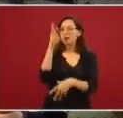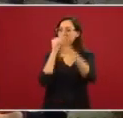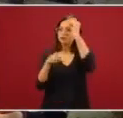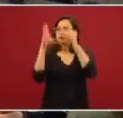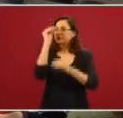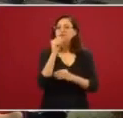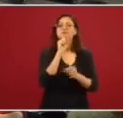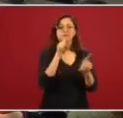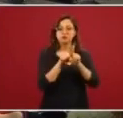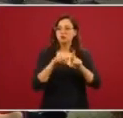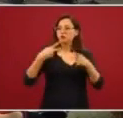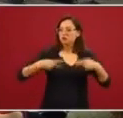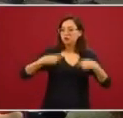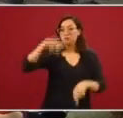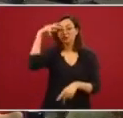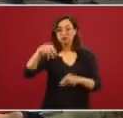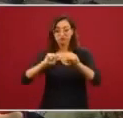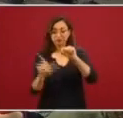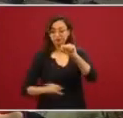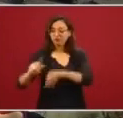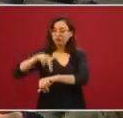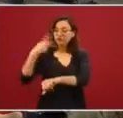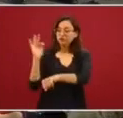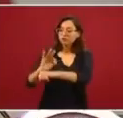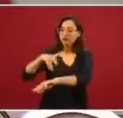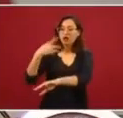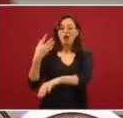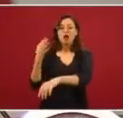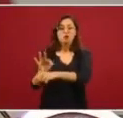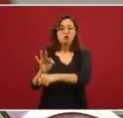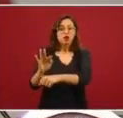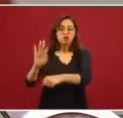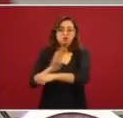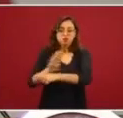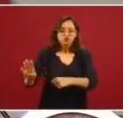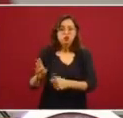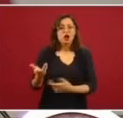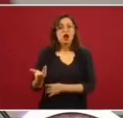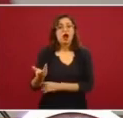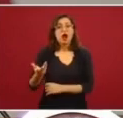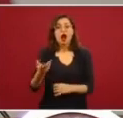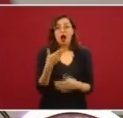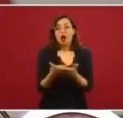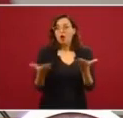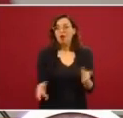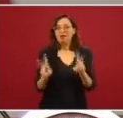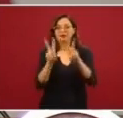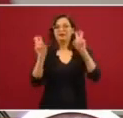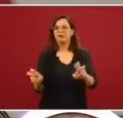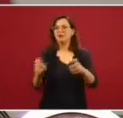mexicanos y las mexicanas por último esta situación de pandemia es una oportunidad es una oportunidad para